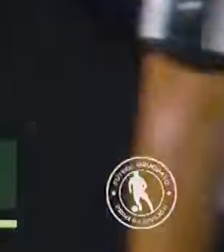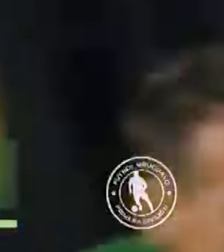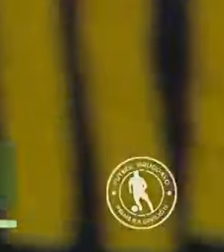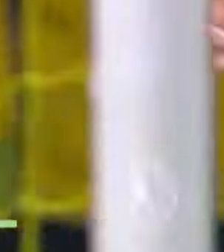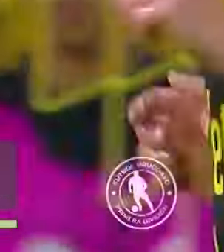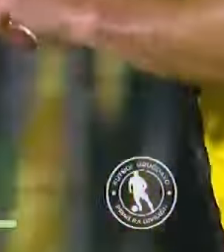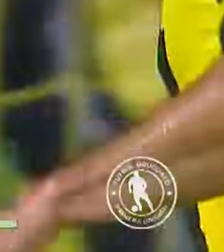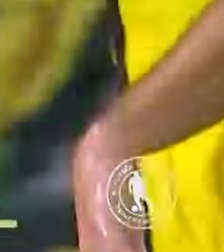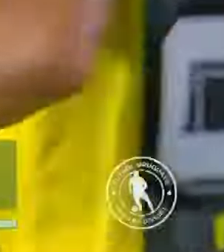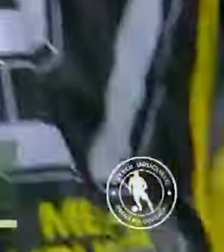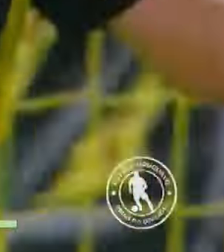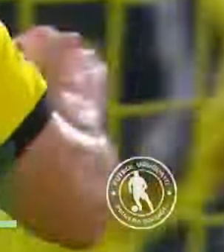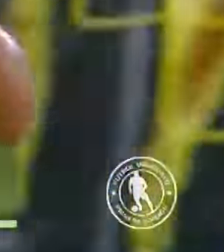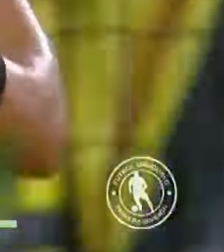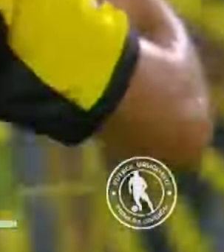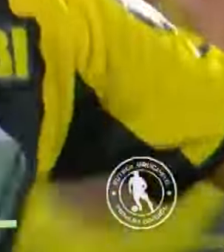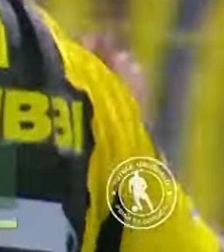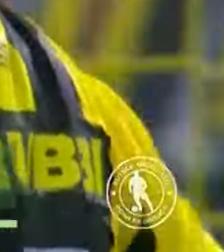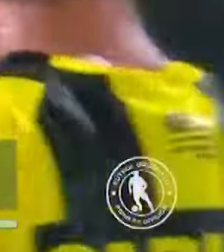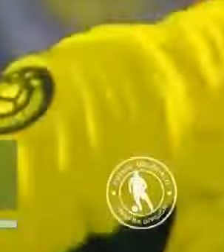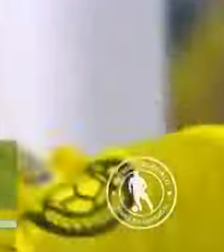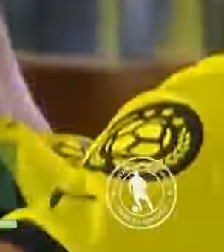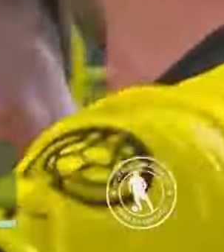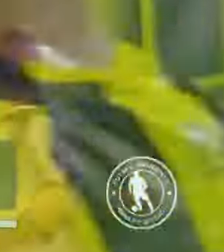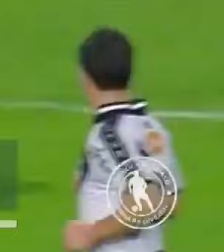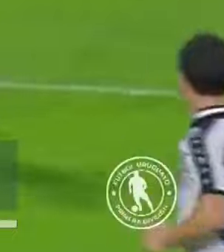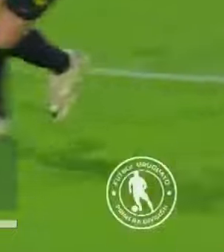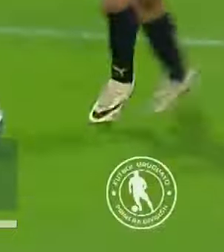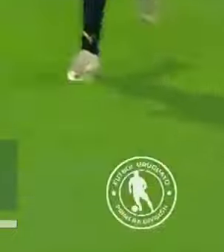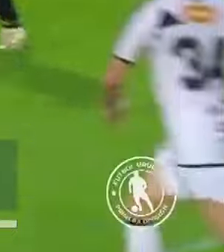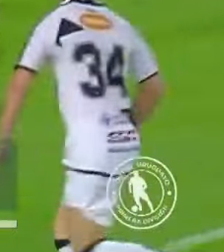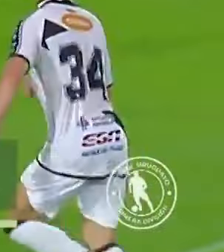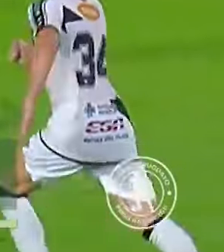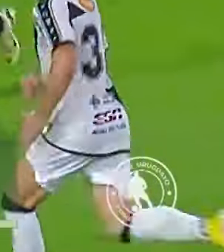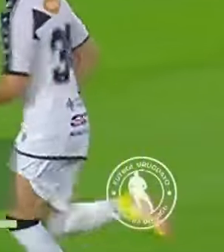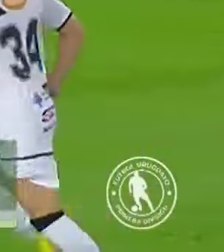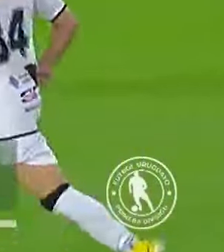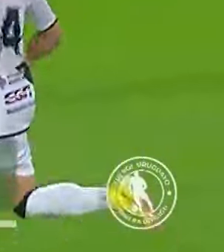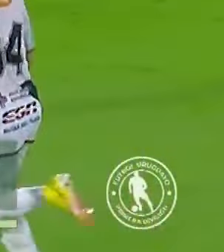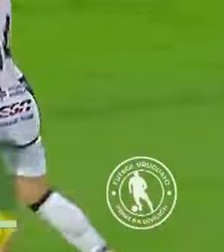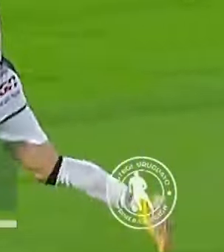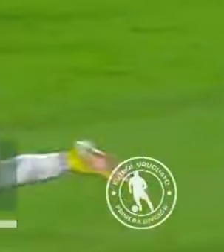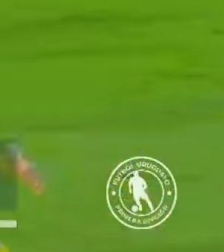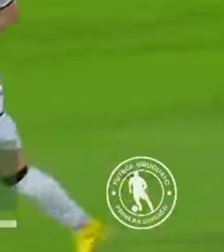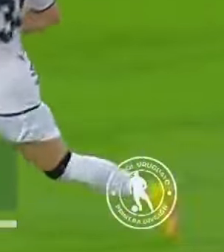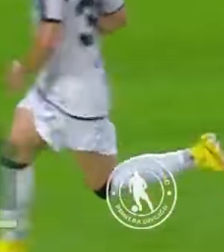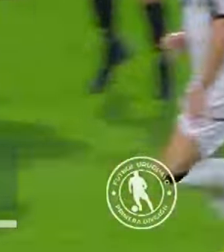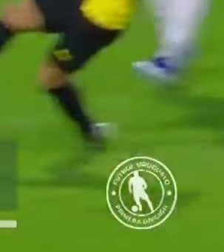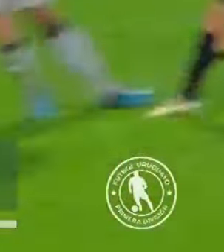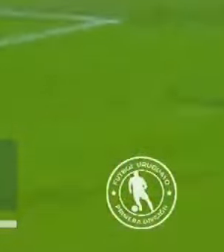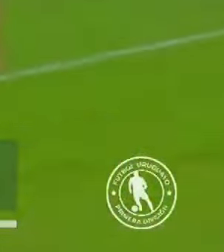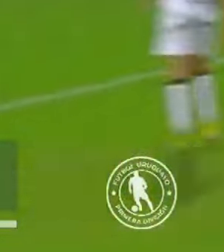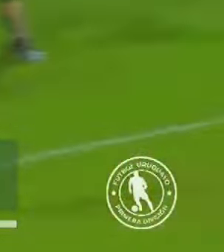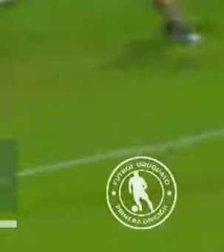a0 para peñarol que suma 22 unidades es líder pide Perdón por su pasajes recién en el conjunto danubiano ganó peñarol 2